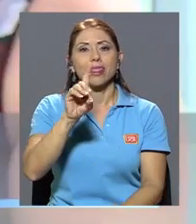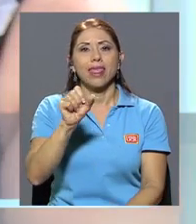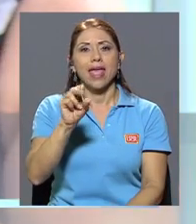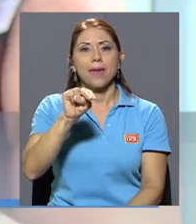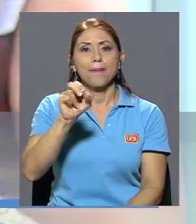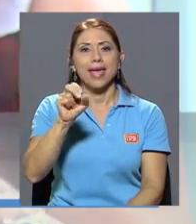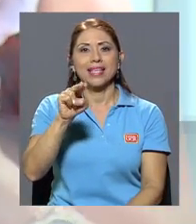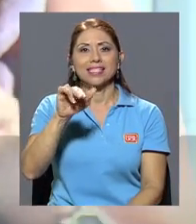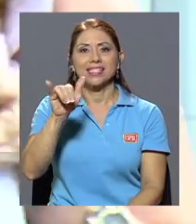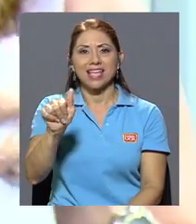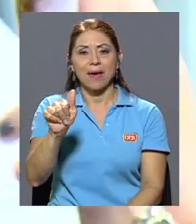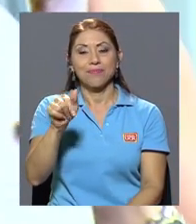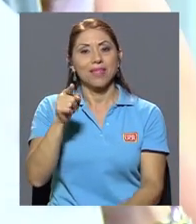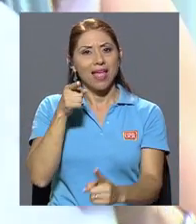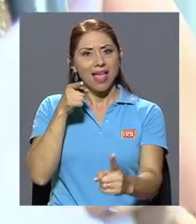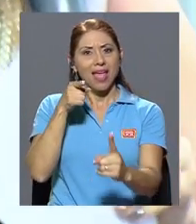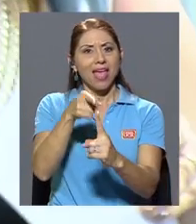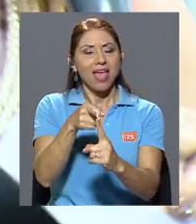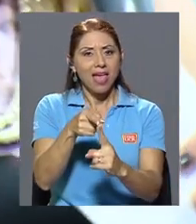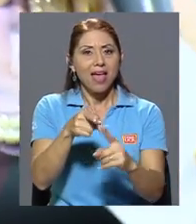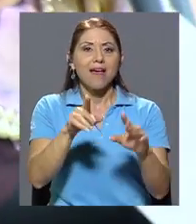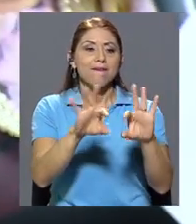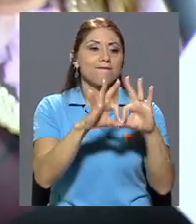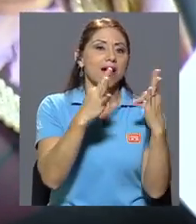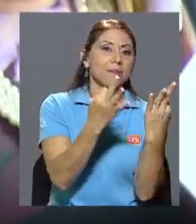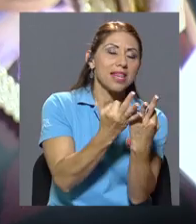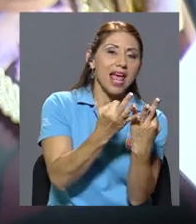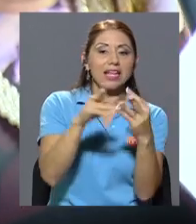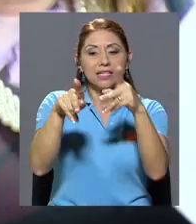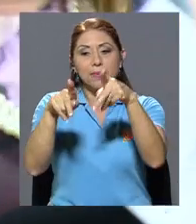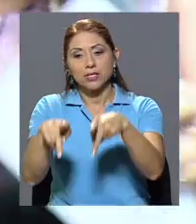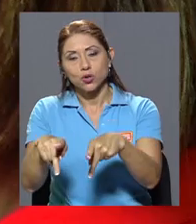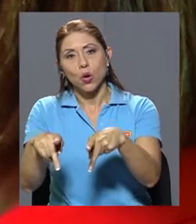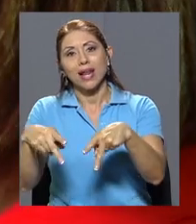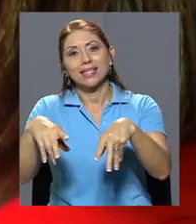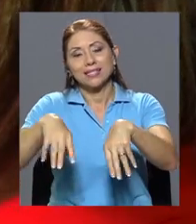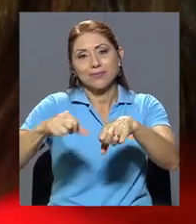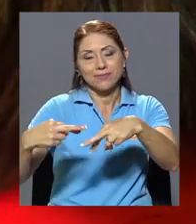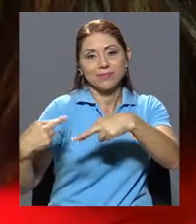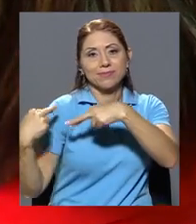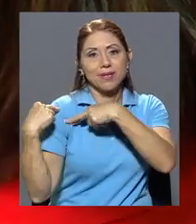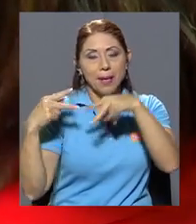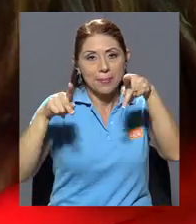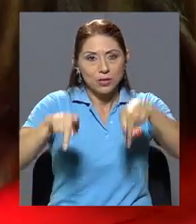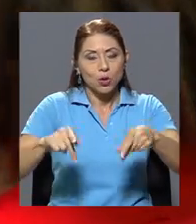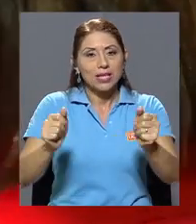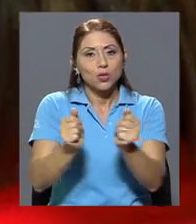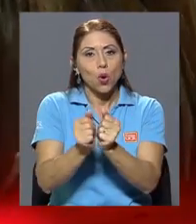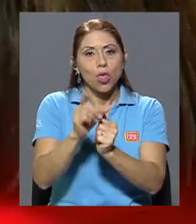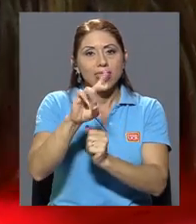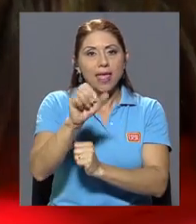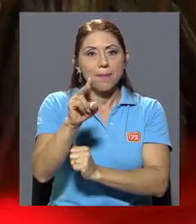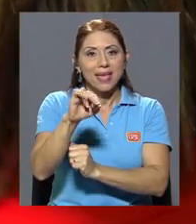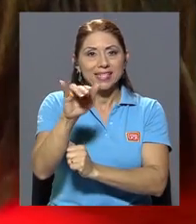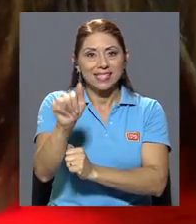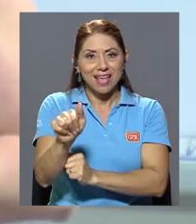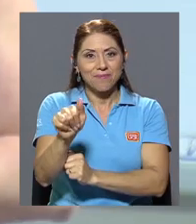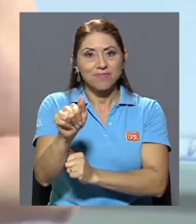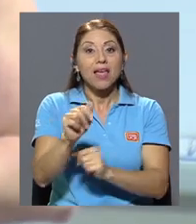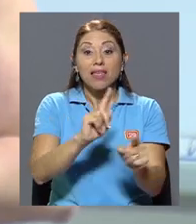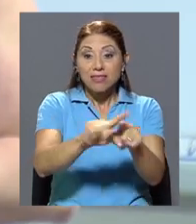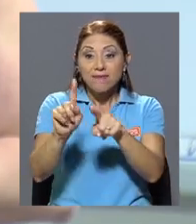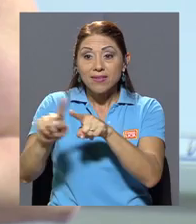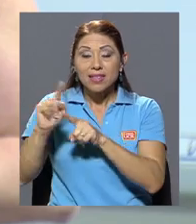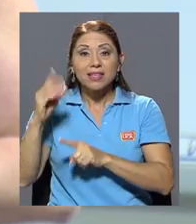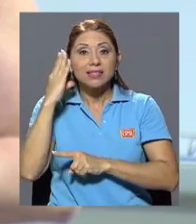estuvo dirigida hacia familiares y personas a cargo de pacientes con demencia. Durante el evento se presentaron diferentes experiencias